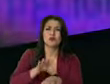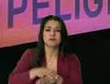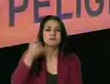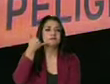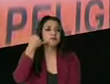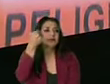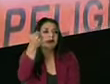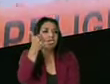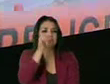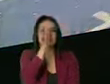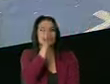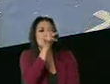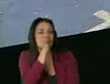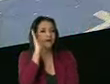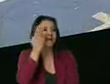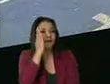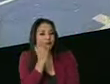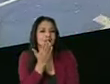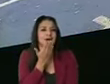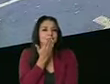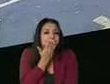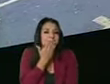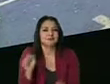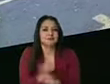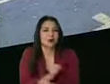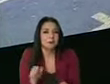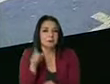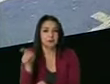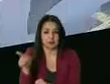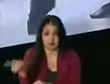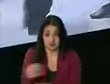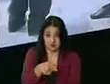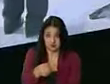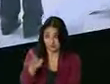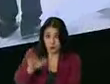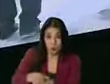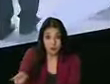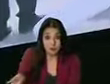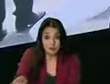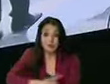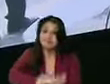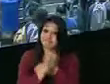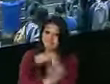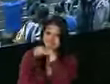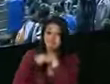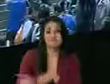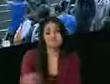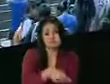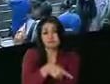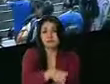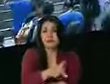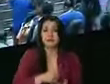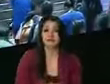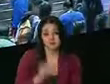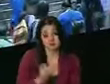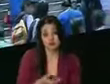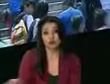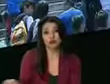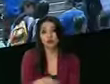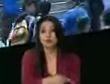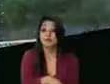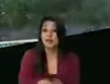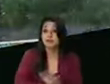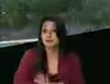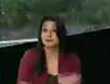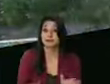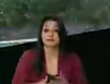se cree así súper inteligente, que es súper graciosa, háganle que paguen, pues pásenle la factura, es